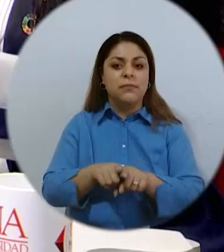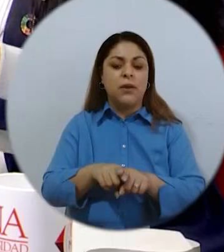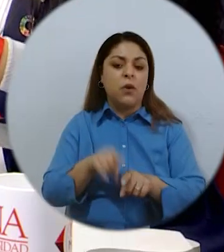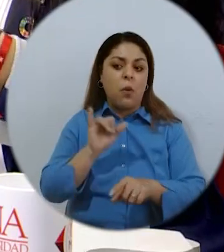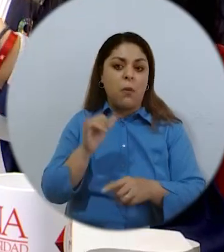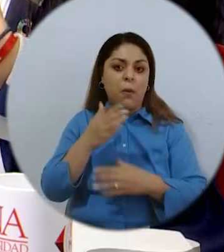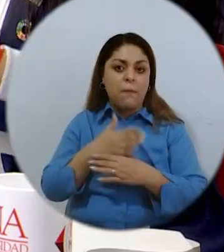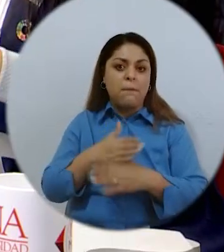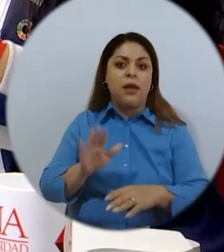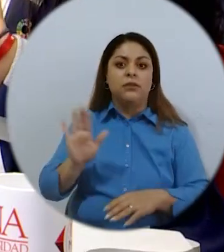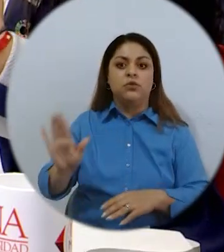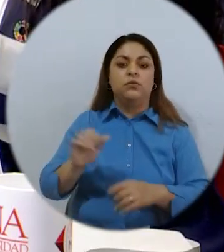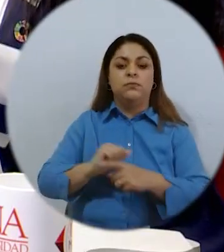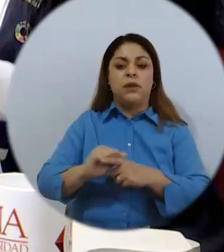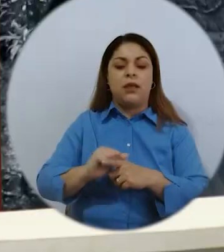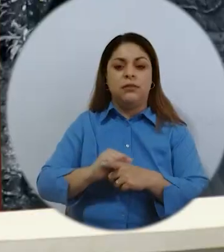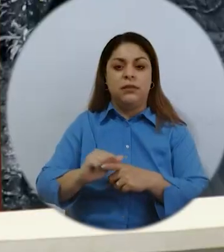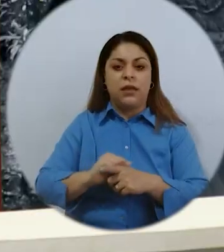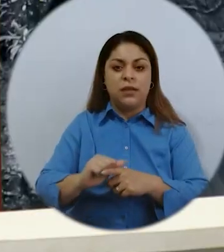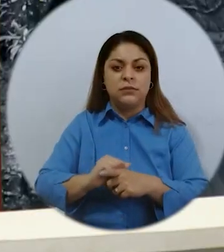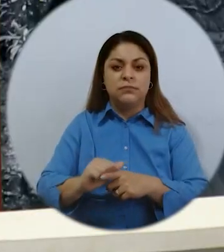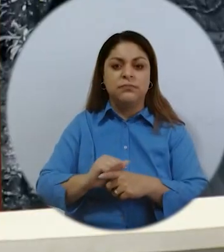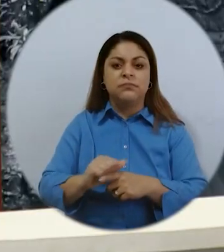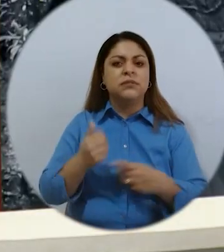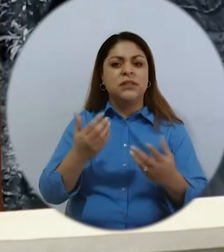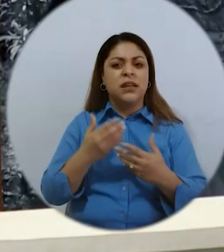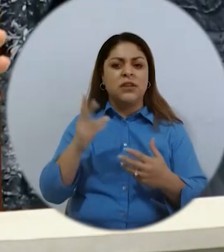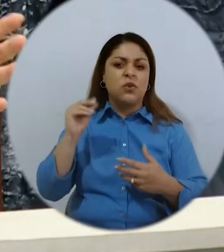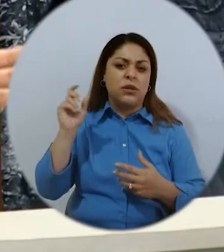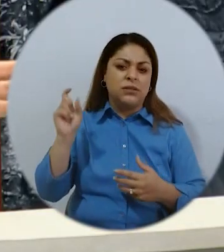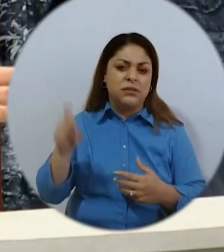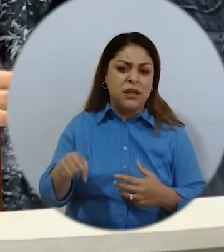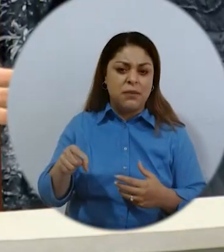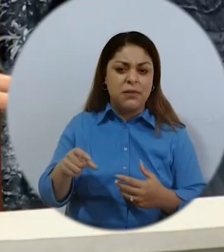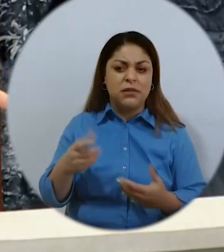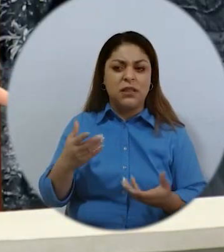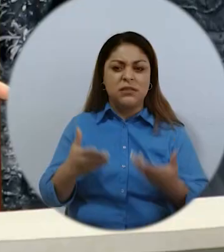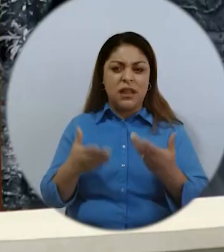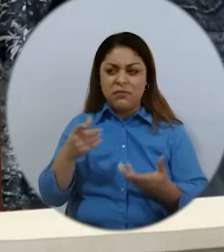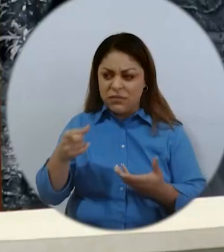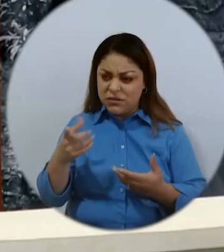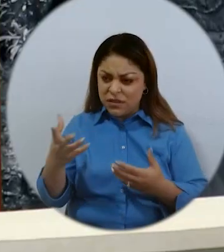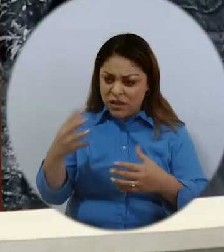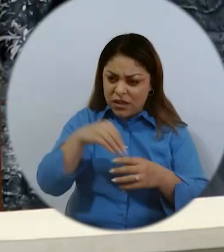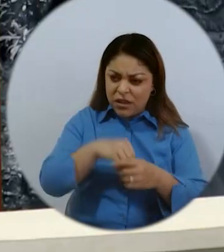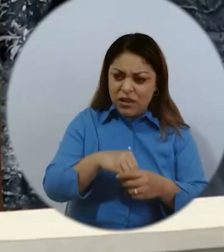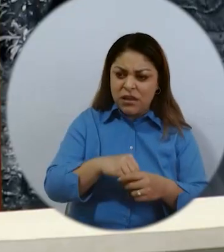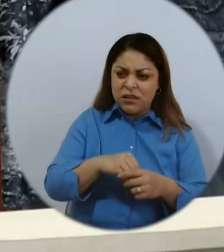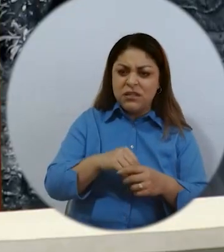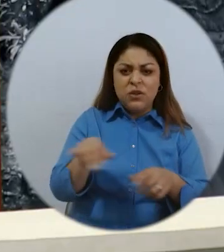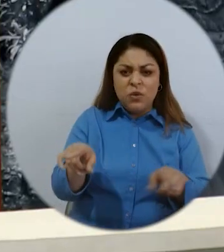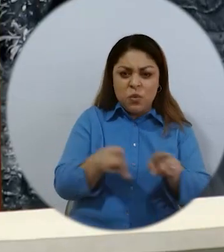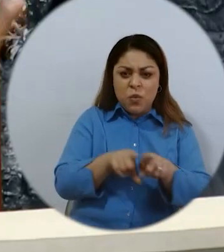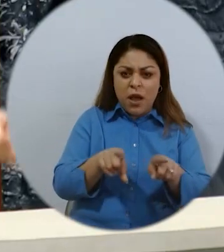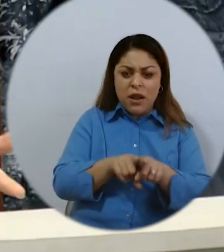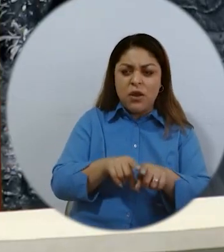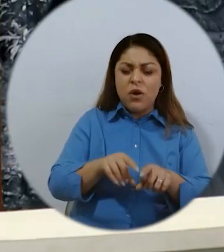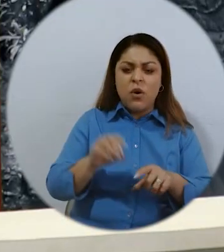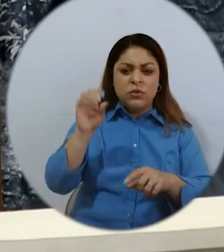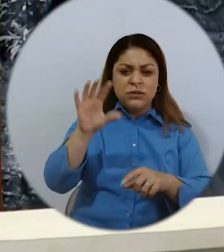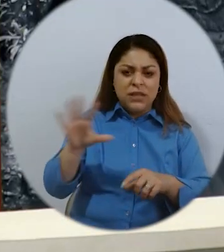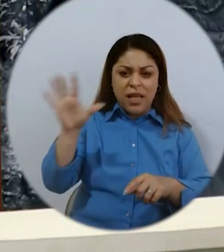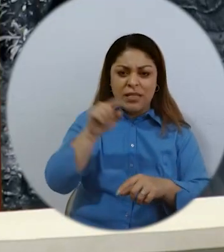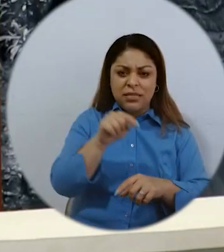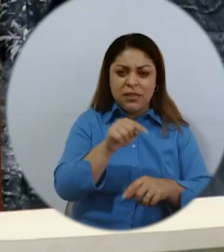comprender también como parte de esas prácticas que no necesariamente entran dentro de la dinámica